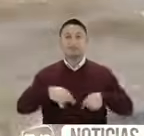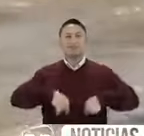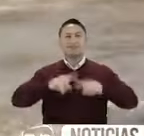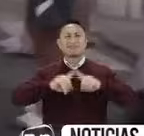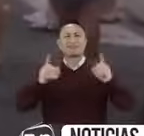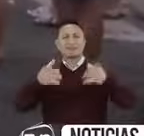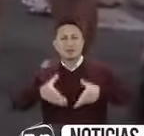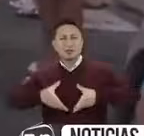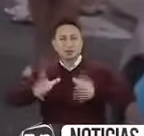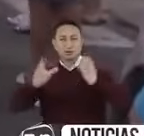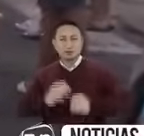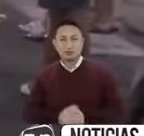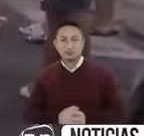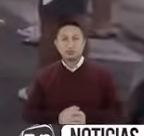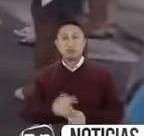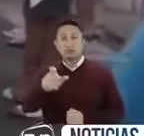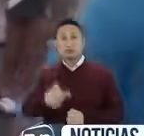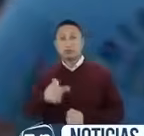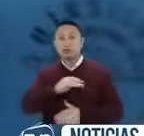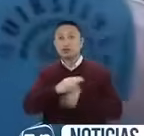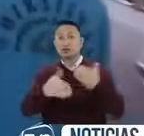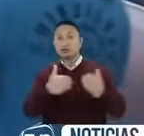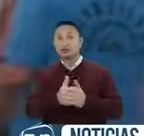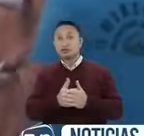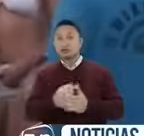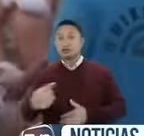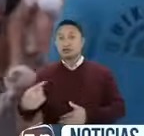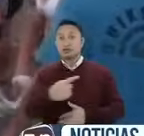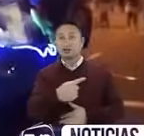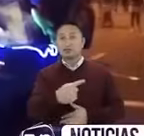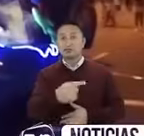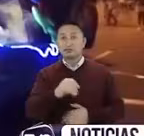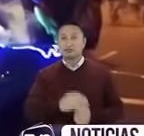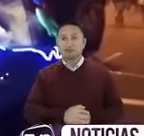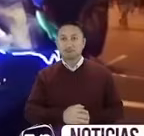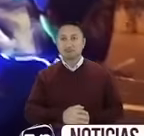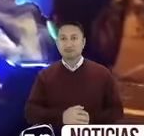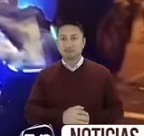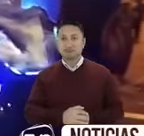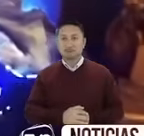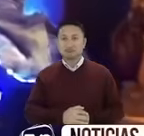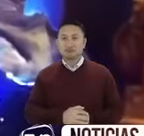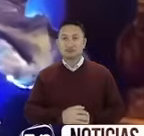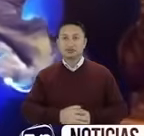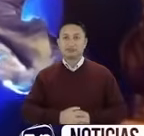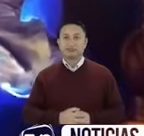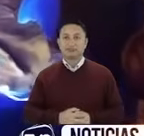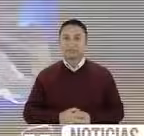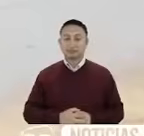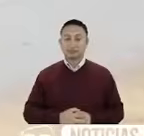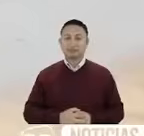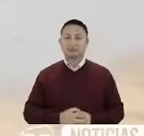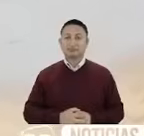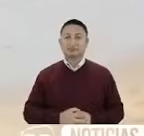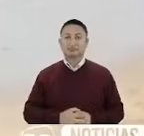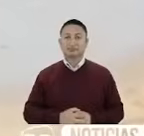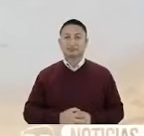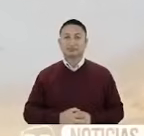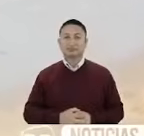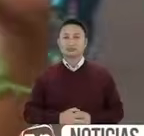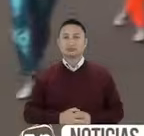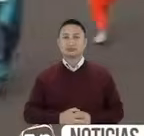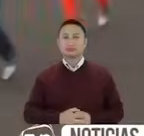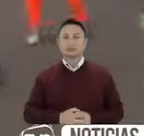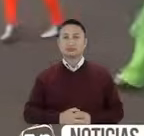tuvo la aceptación de quienes eligieron este balneario para pasar este feriado. Desde la provincia de Santa Elena, informó